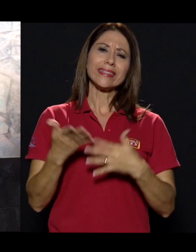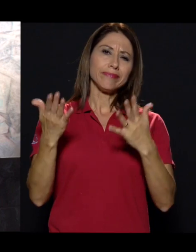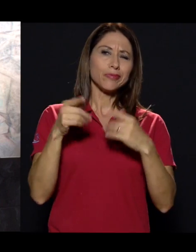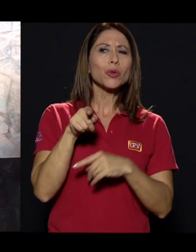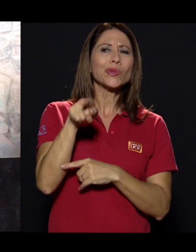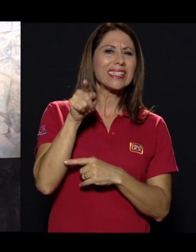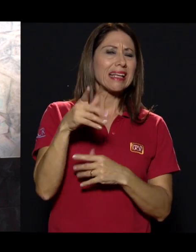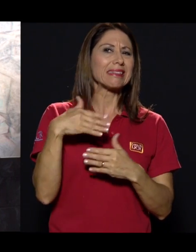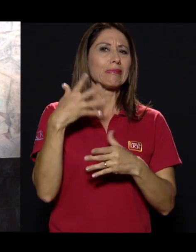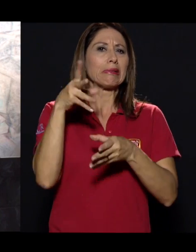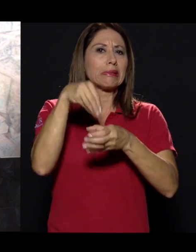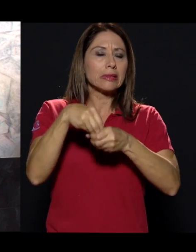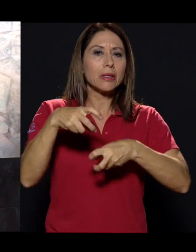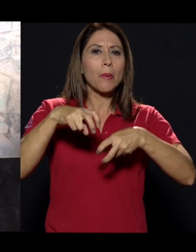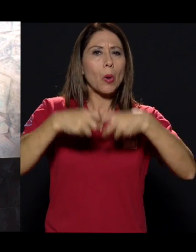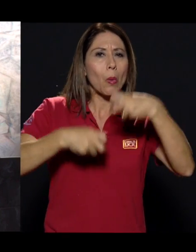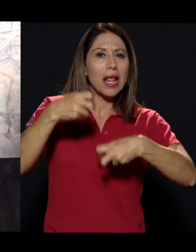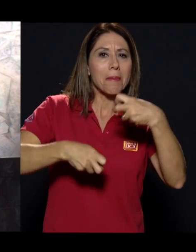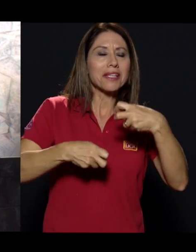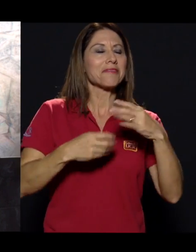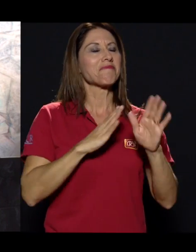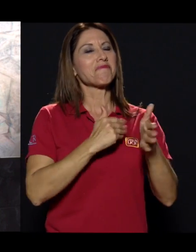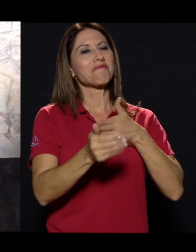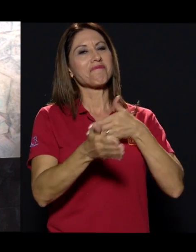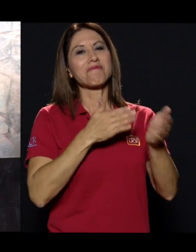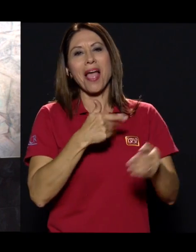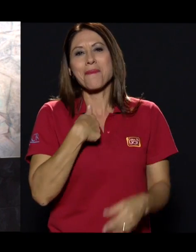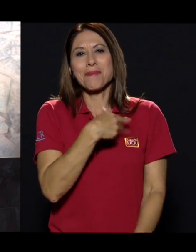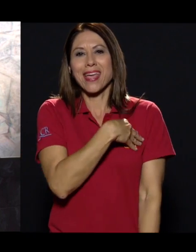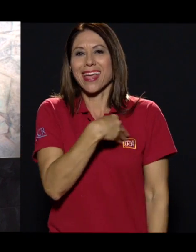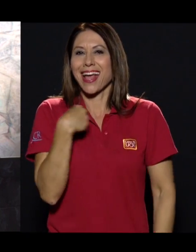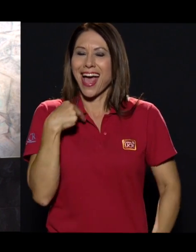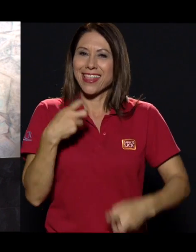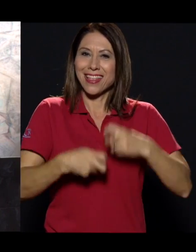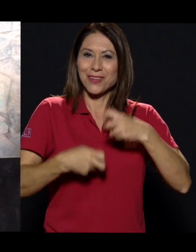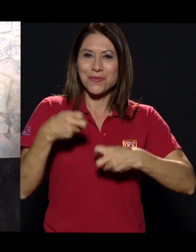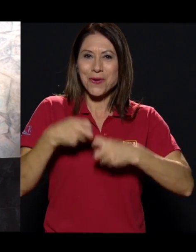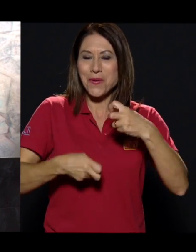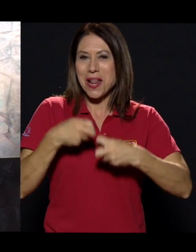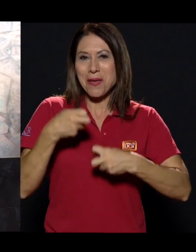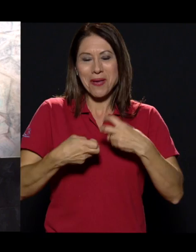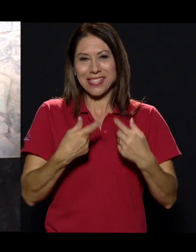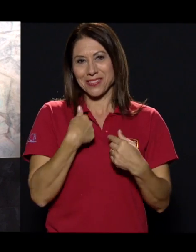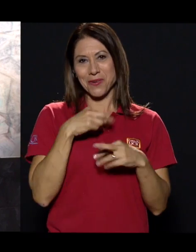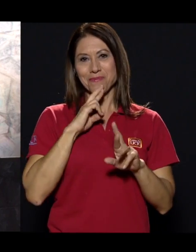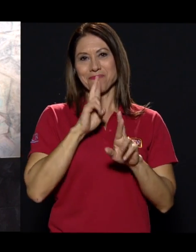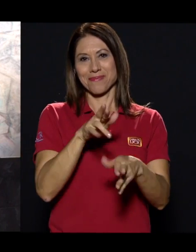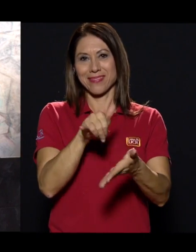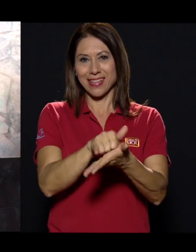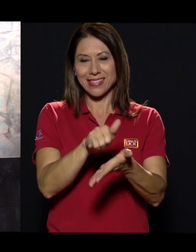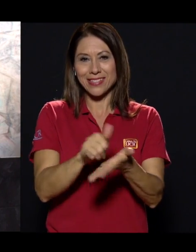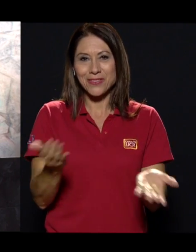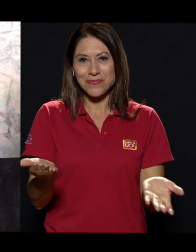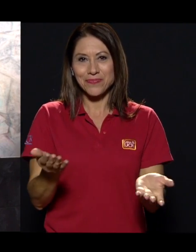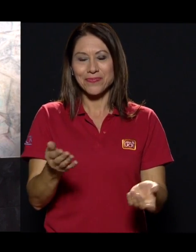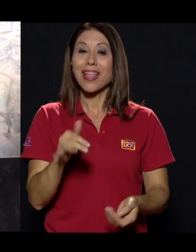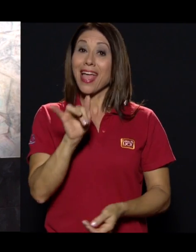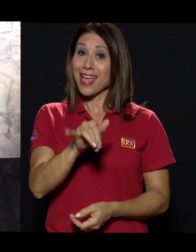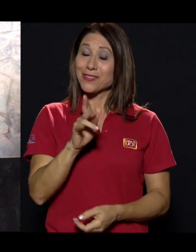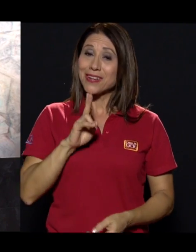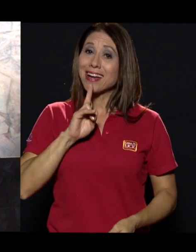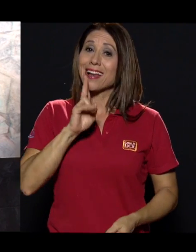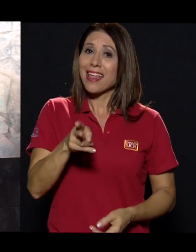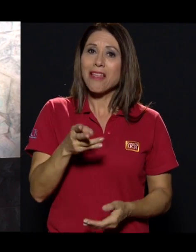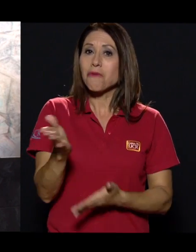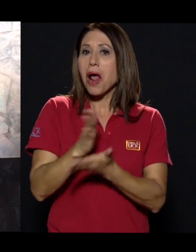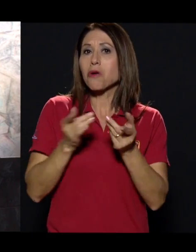en problemas. Y les digo, bueno, es que a mí me encantan los problemas. Y eso en realidad